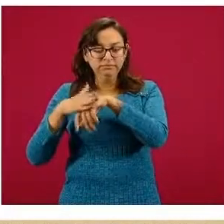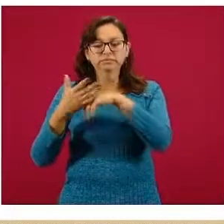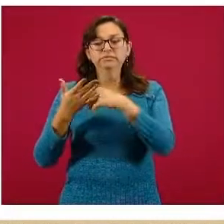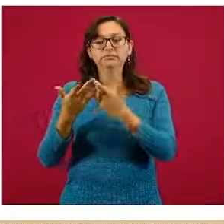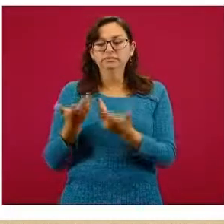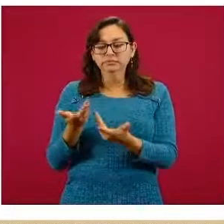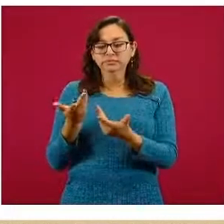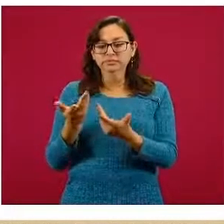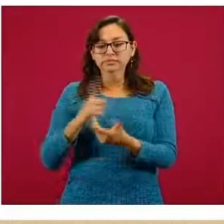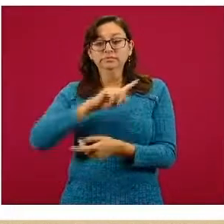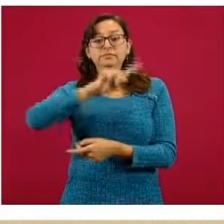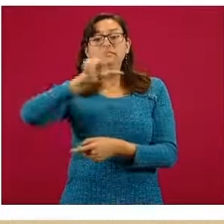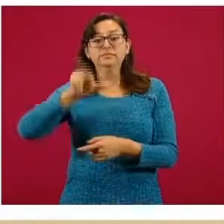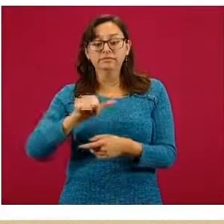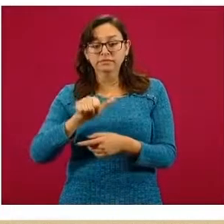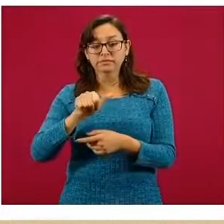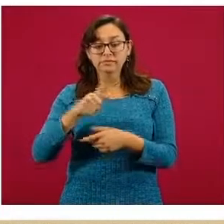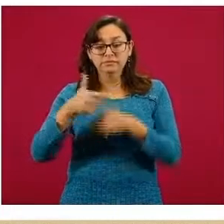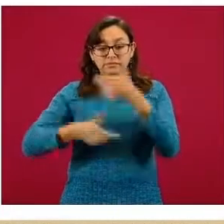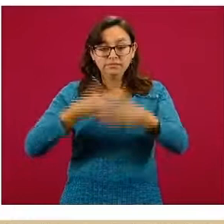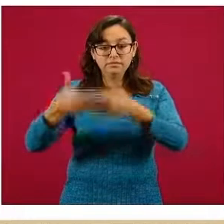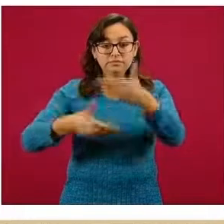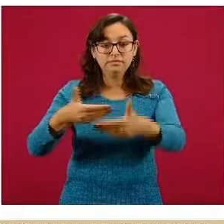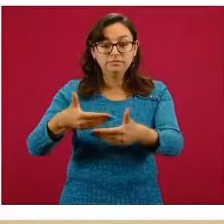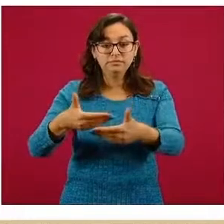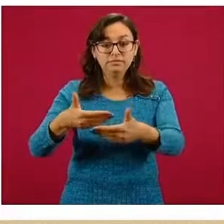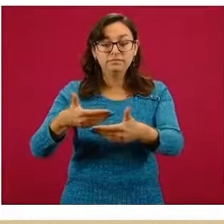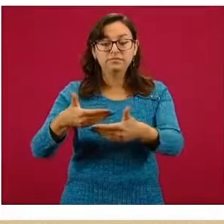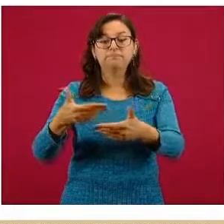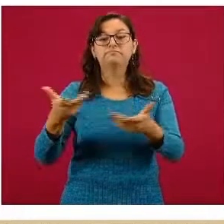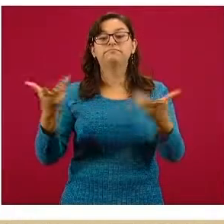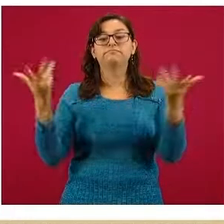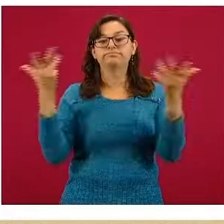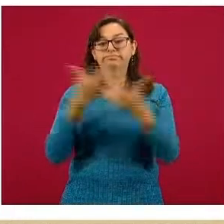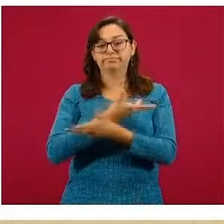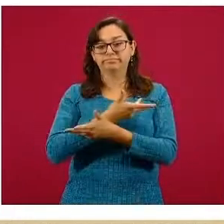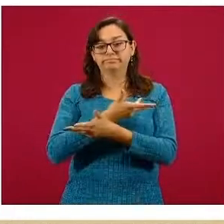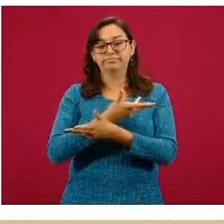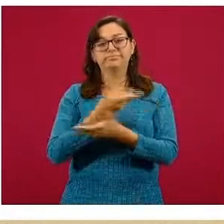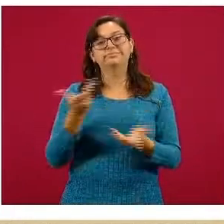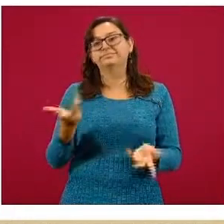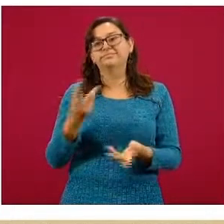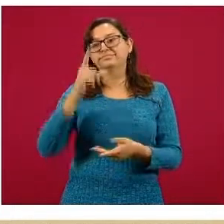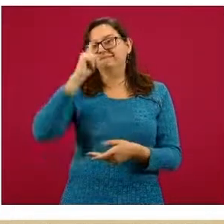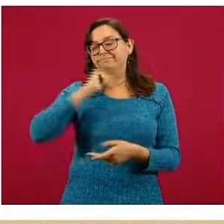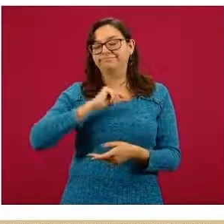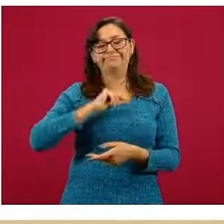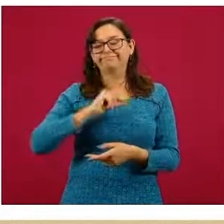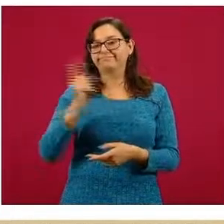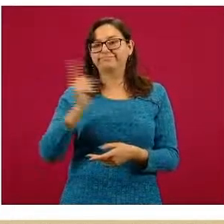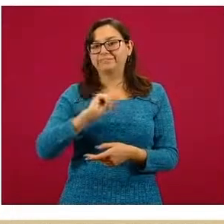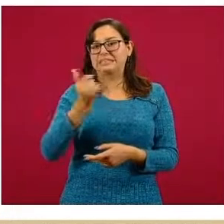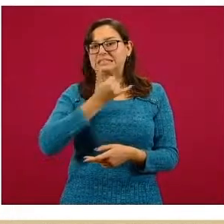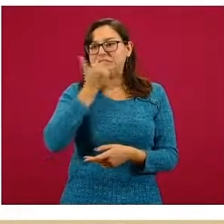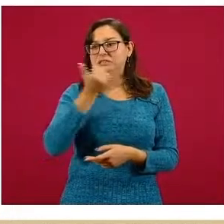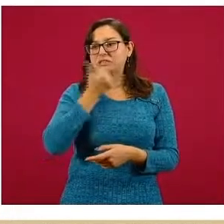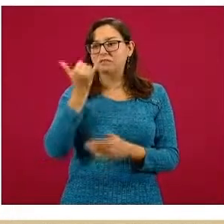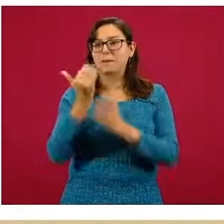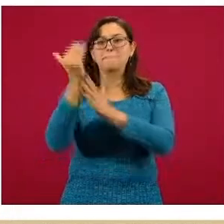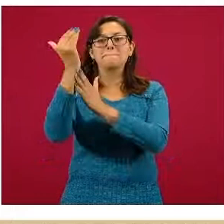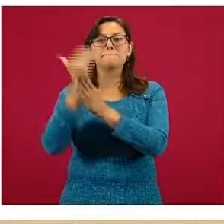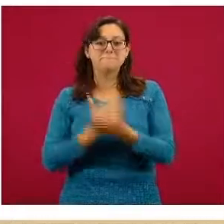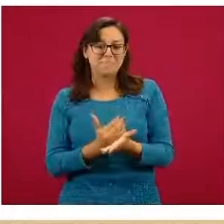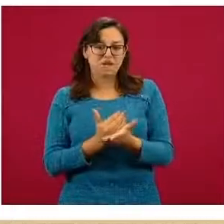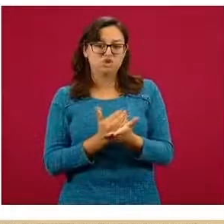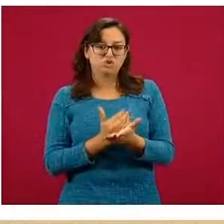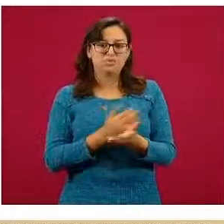la Salud, pero que habían sido en su momento confirmados por una prueba serológica. Entonces dijo, no, vamos a quedarnos solamente con